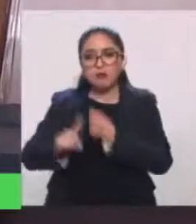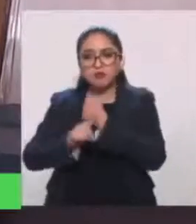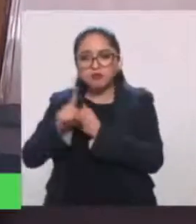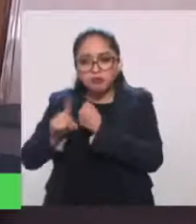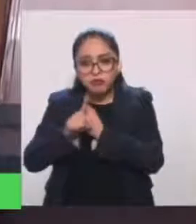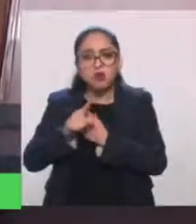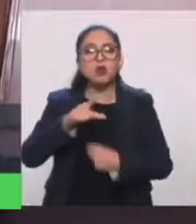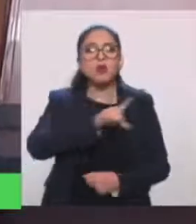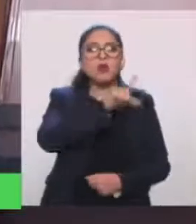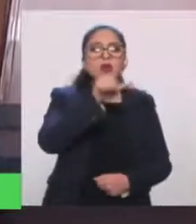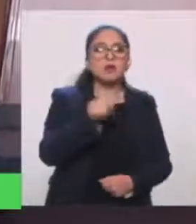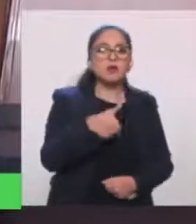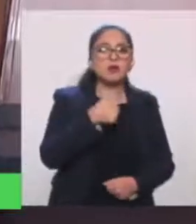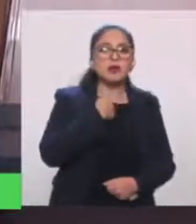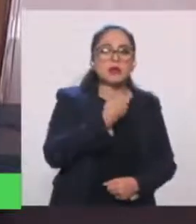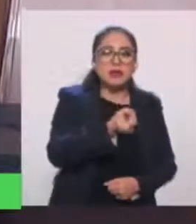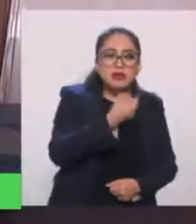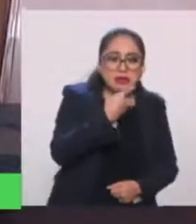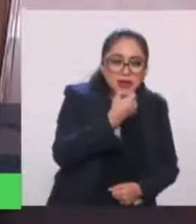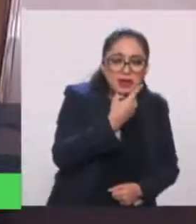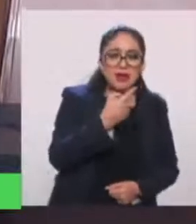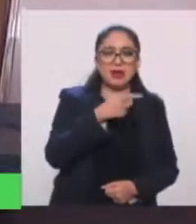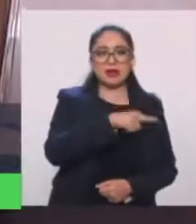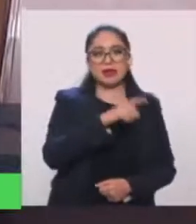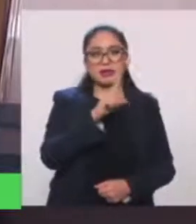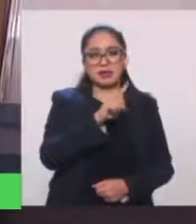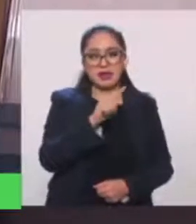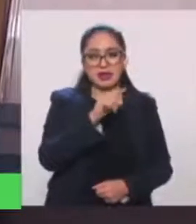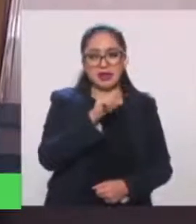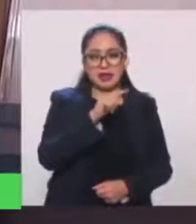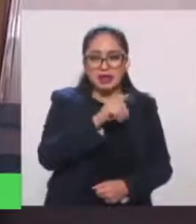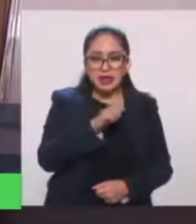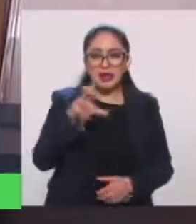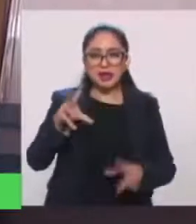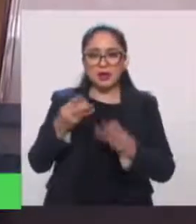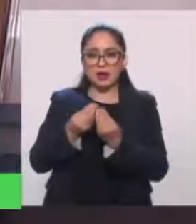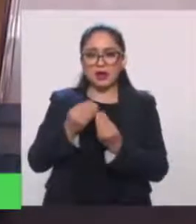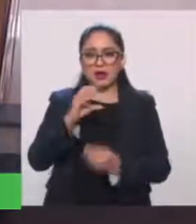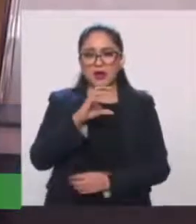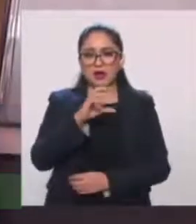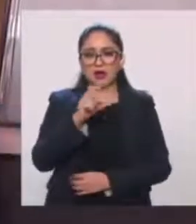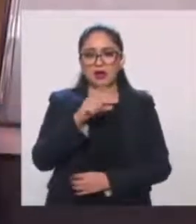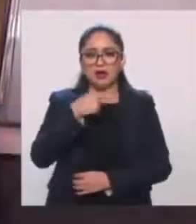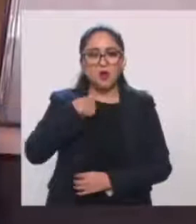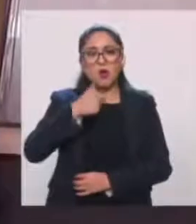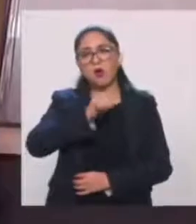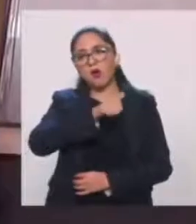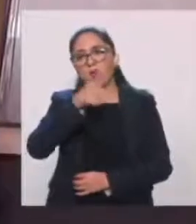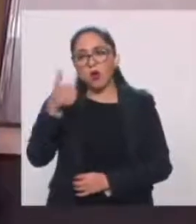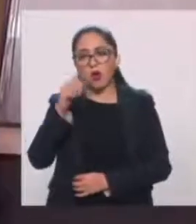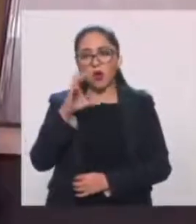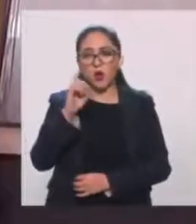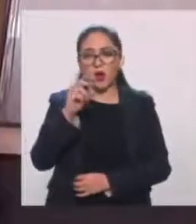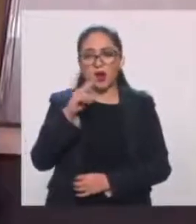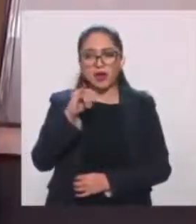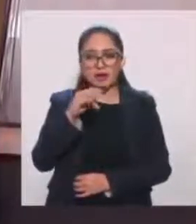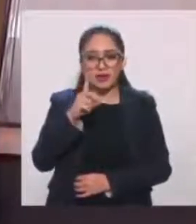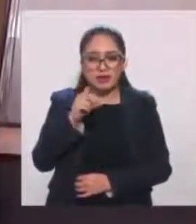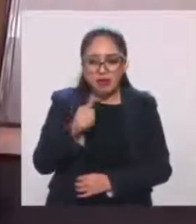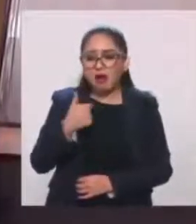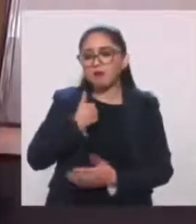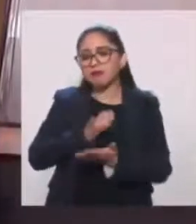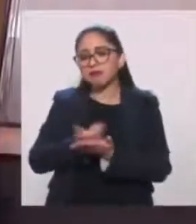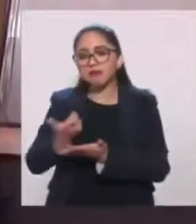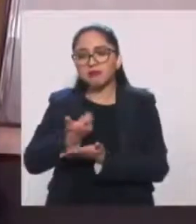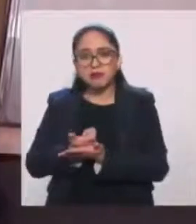Indinavir abierto, el AZT, estaban en Conacida los letreritos, y dije, ya con ese. No, ¿cuál va siendo mi sorpresa? ¿No? Que